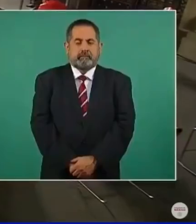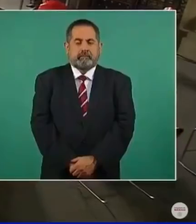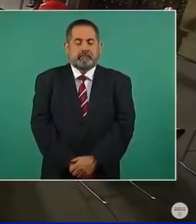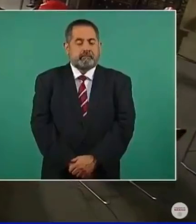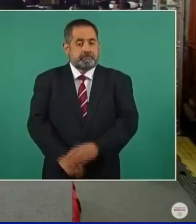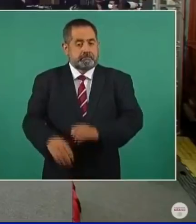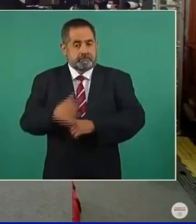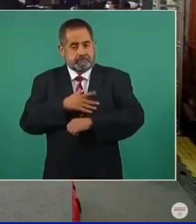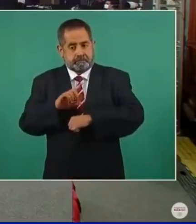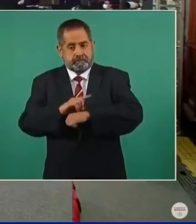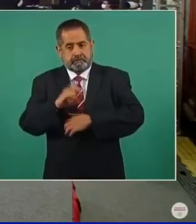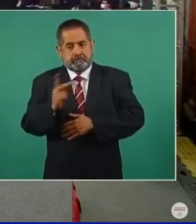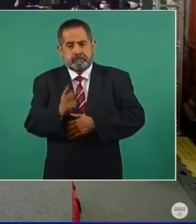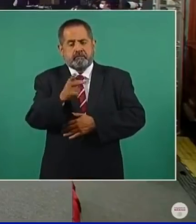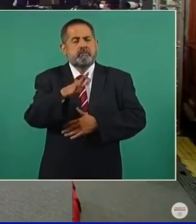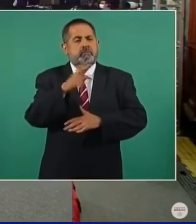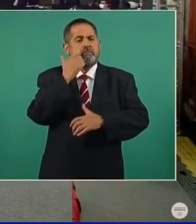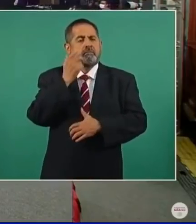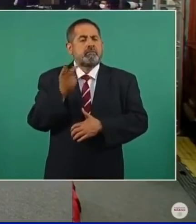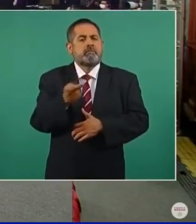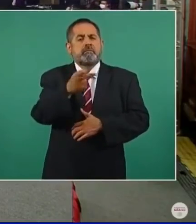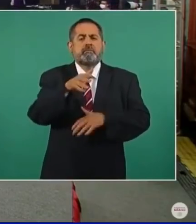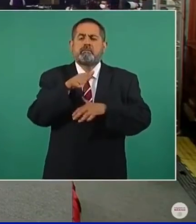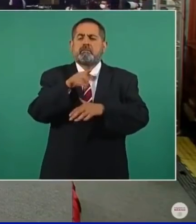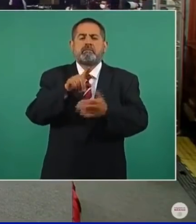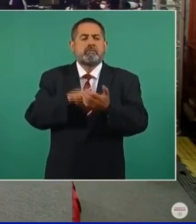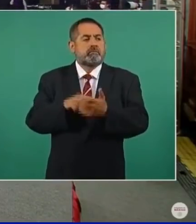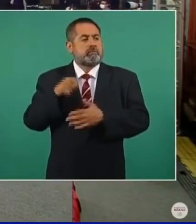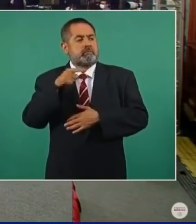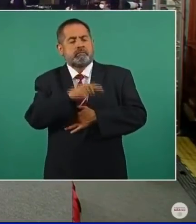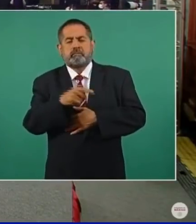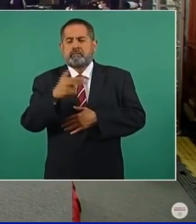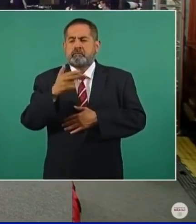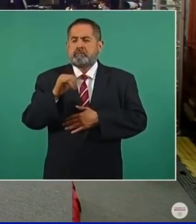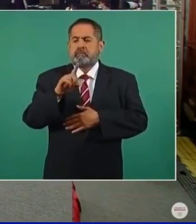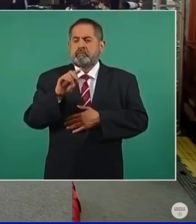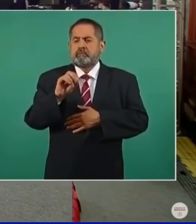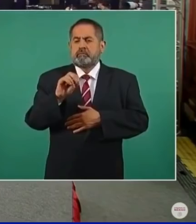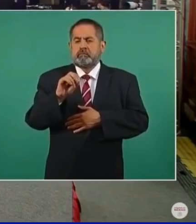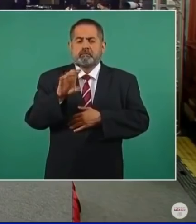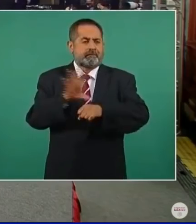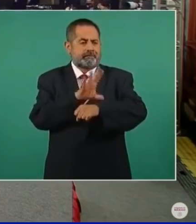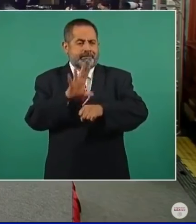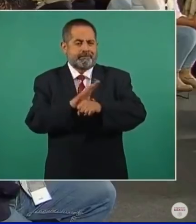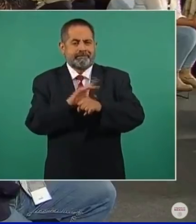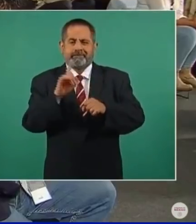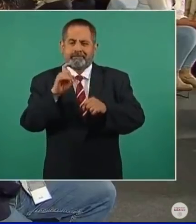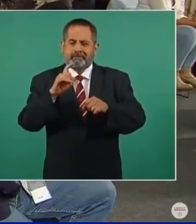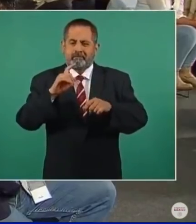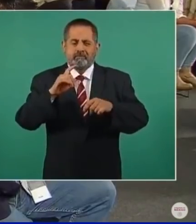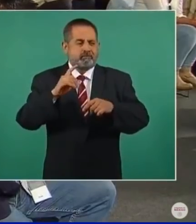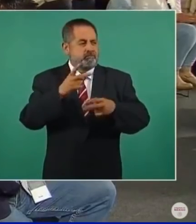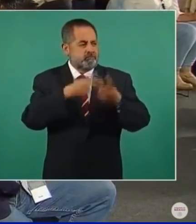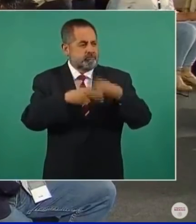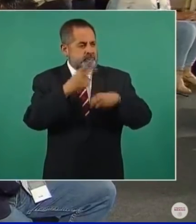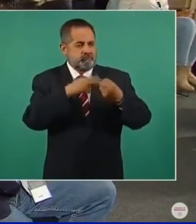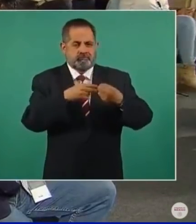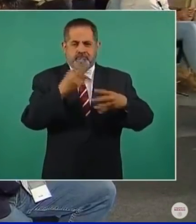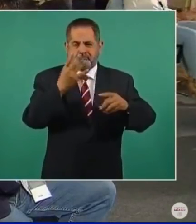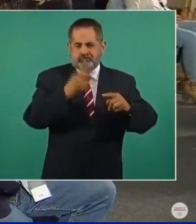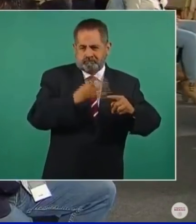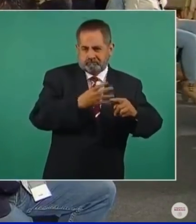las hidroeléctricas. Usted dijo que se iban a modernizar las turbinas